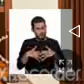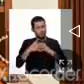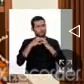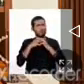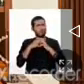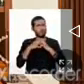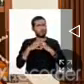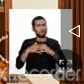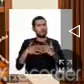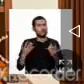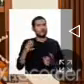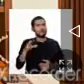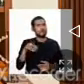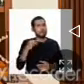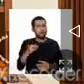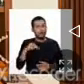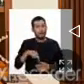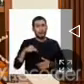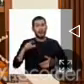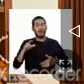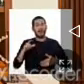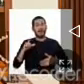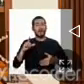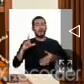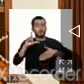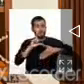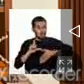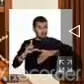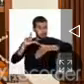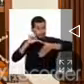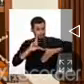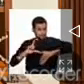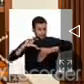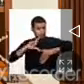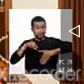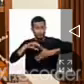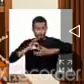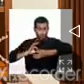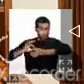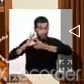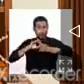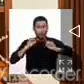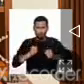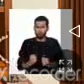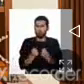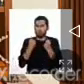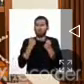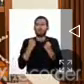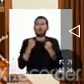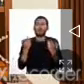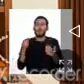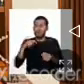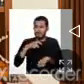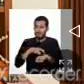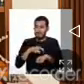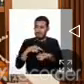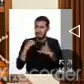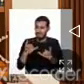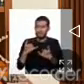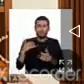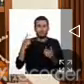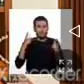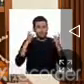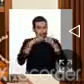fortalecerse, porque América Latina integrada va a ser mucho más fuerte, sobre todo en estos tiempos